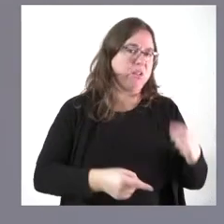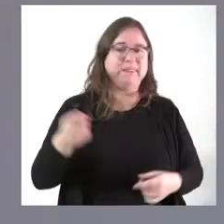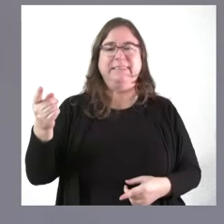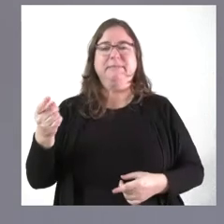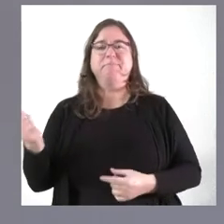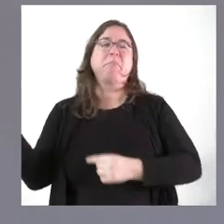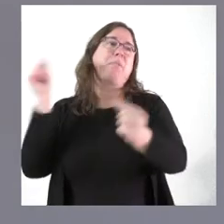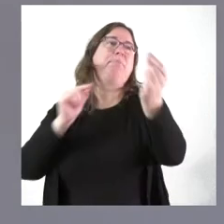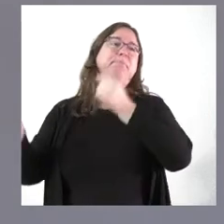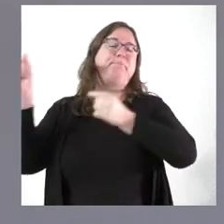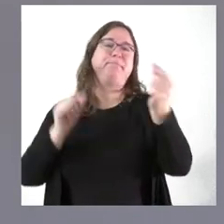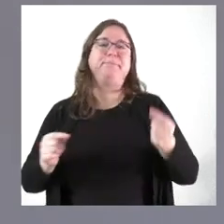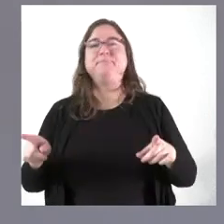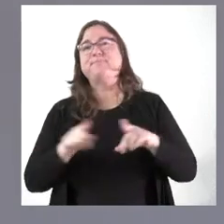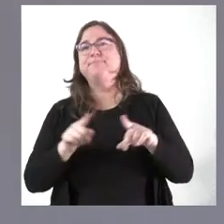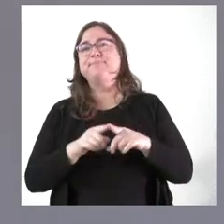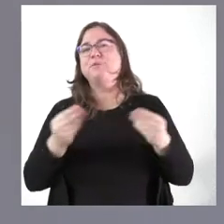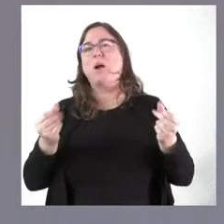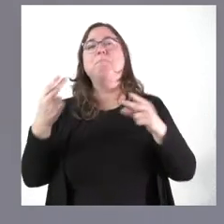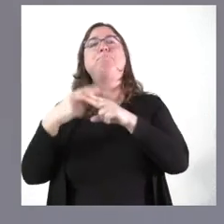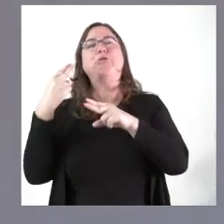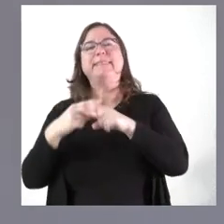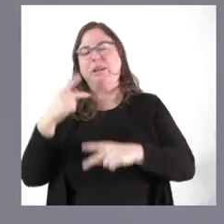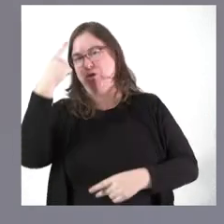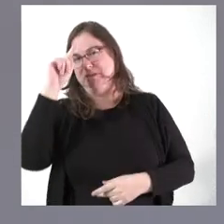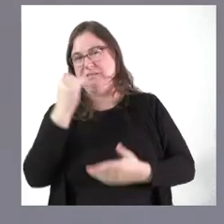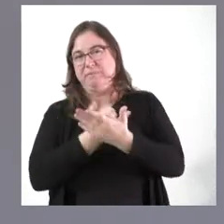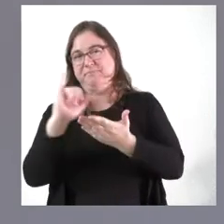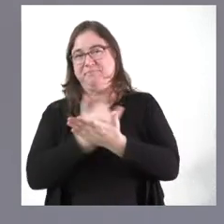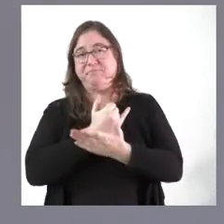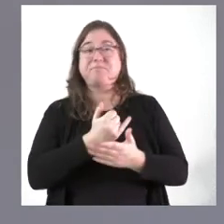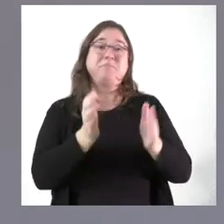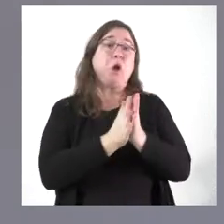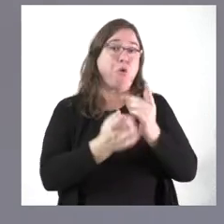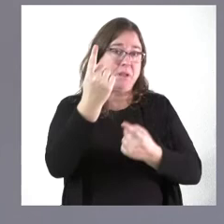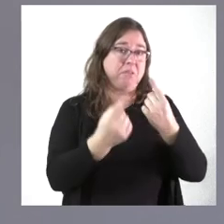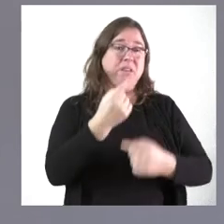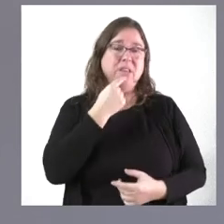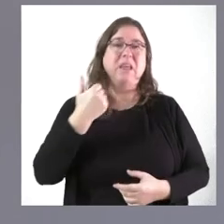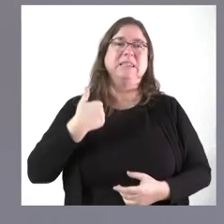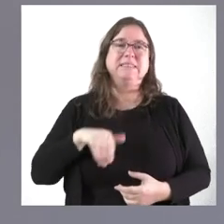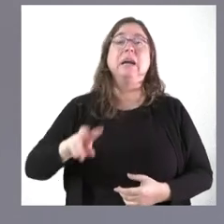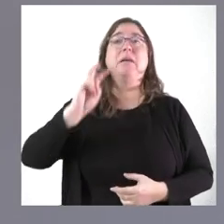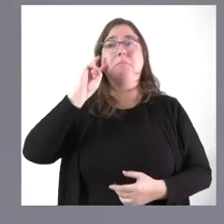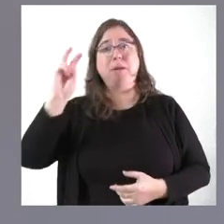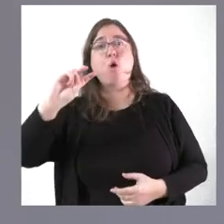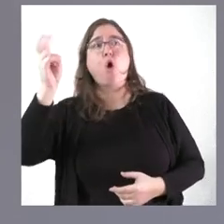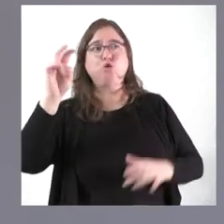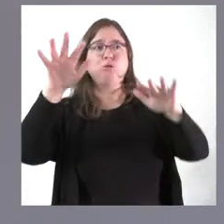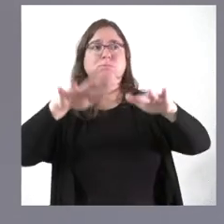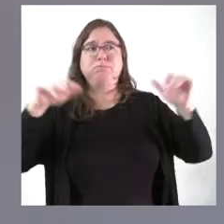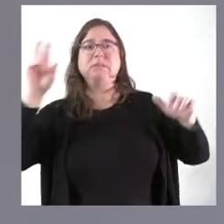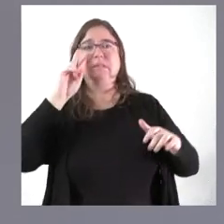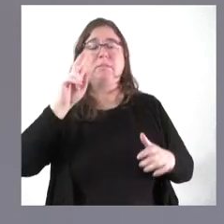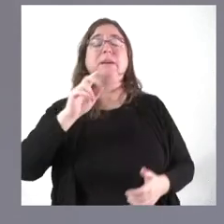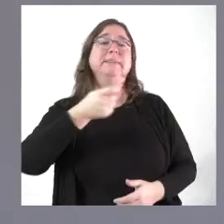que pueden ser los debates políticos que como alguna compañera suya planteaban lo vemos en otros parlamentos y también en el